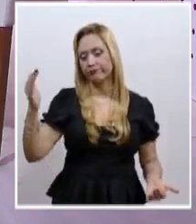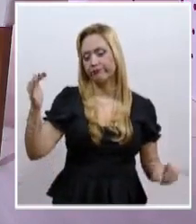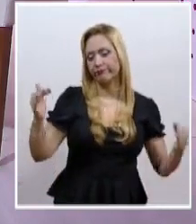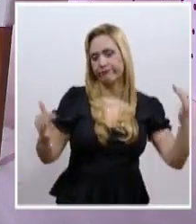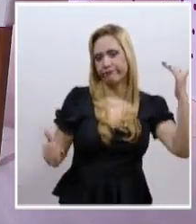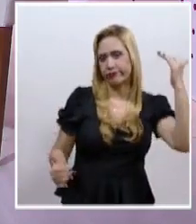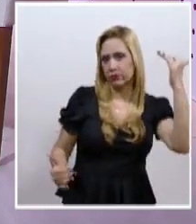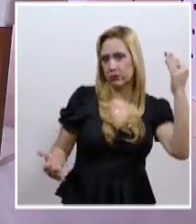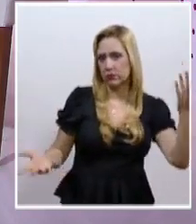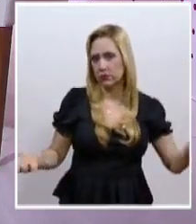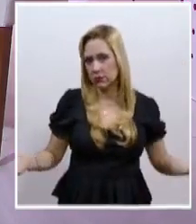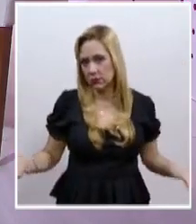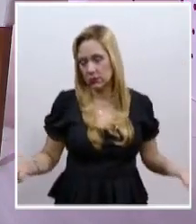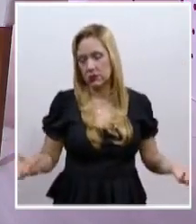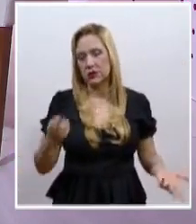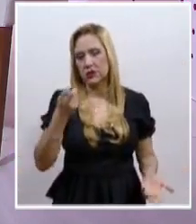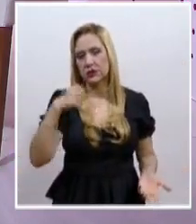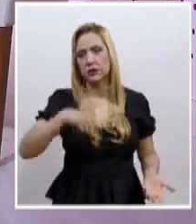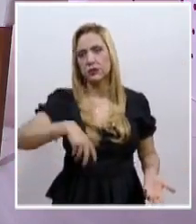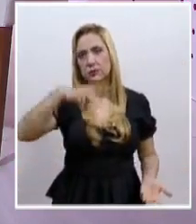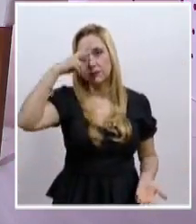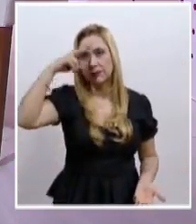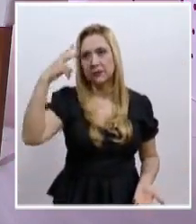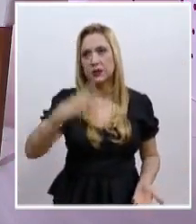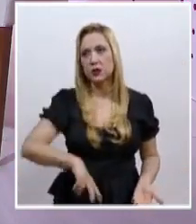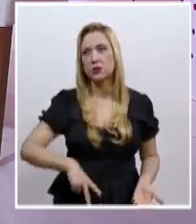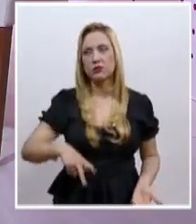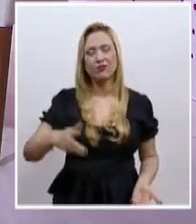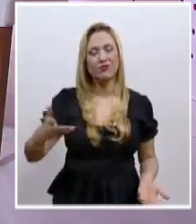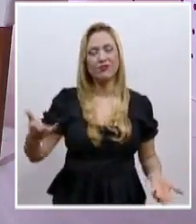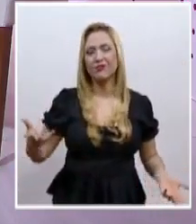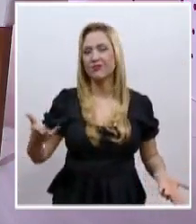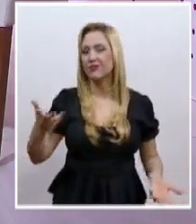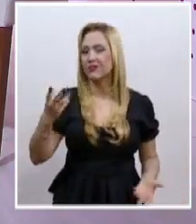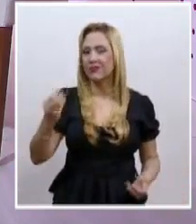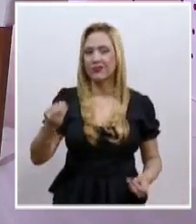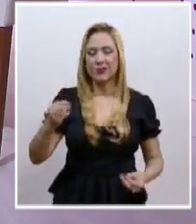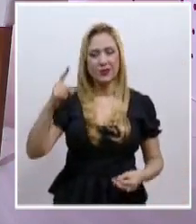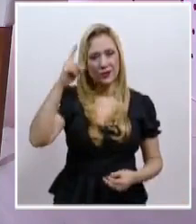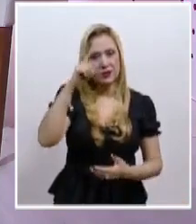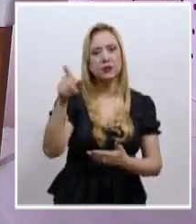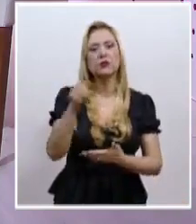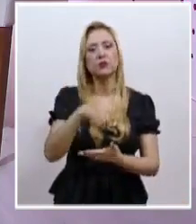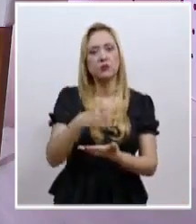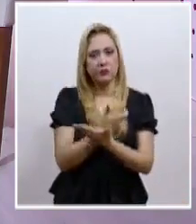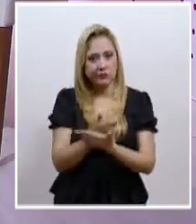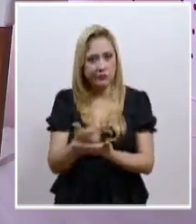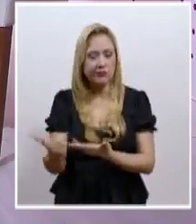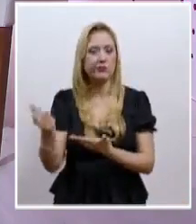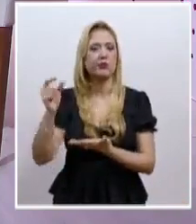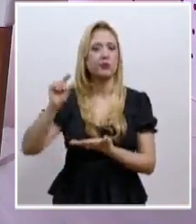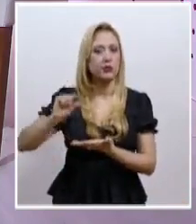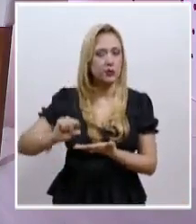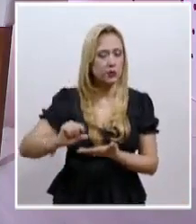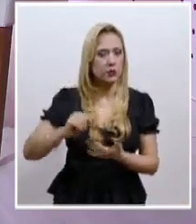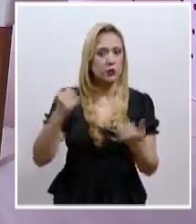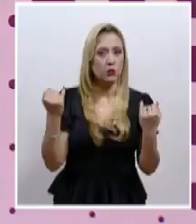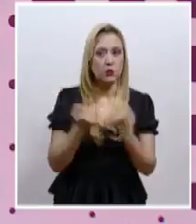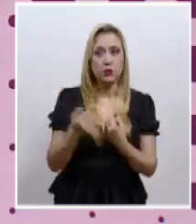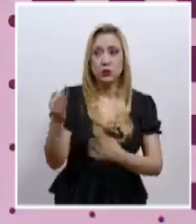¿no? Claro, somos un país con una terrible desigualdad en el ingreso, sabemos que no todo el mundo puede contribuir